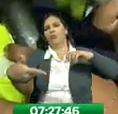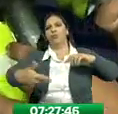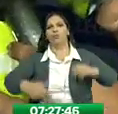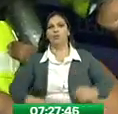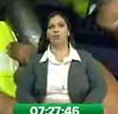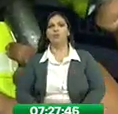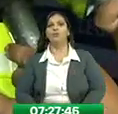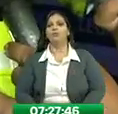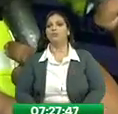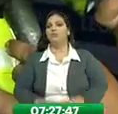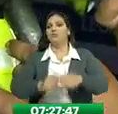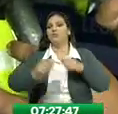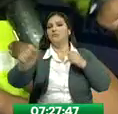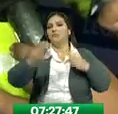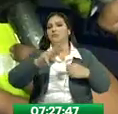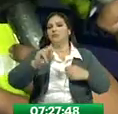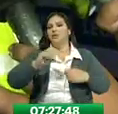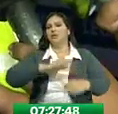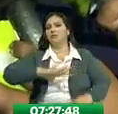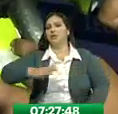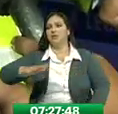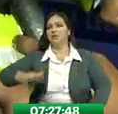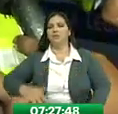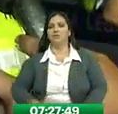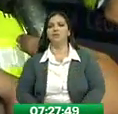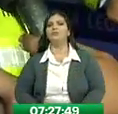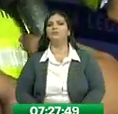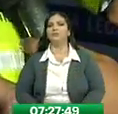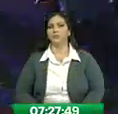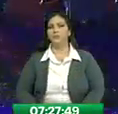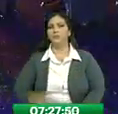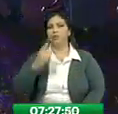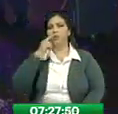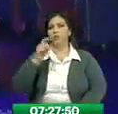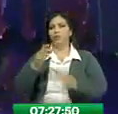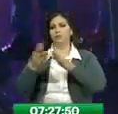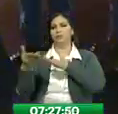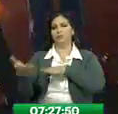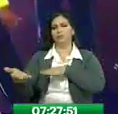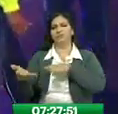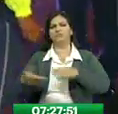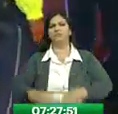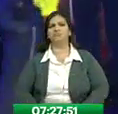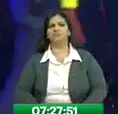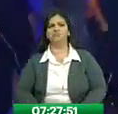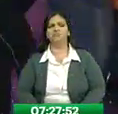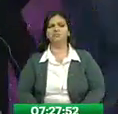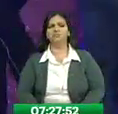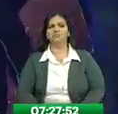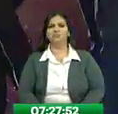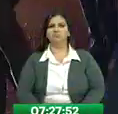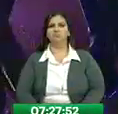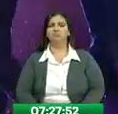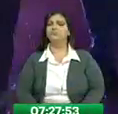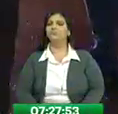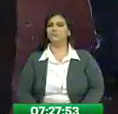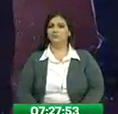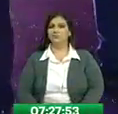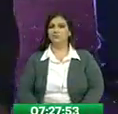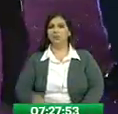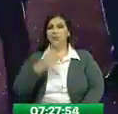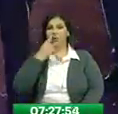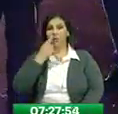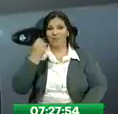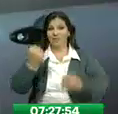Ballén y producto del fuerte impacto, pues hay una persona fallecida. Se presume que tanto la víctima mortal como el conductor